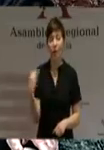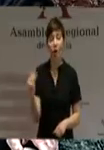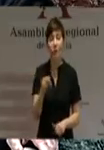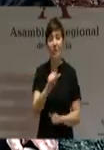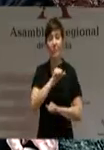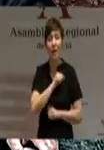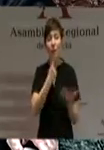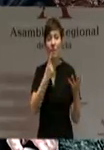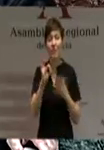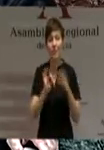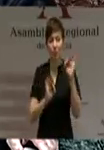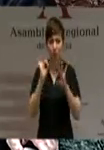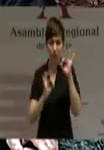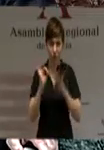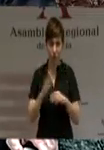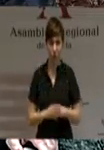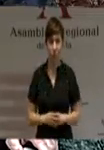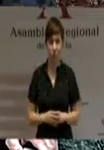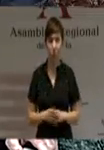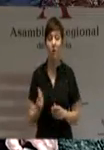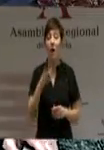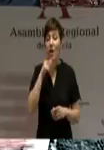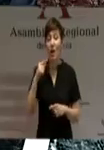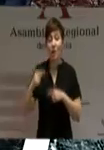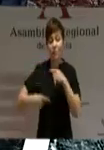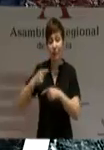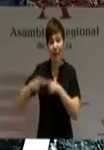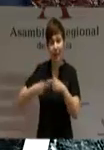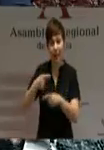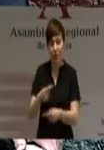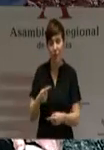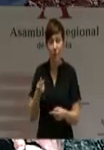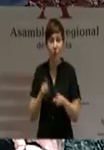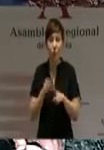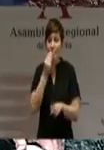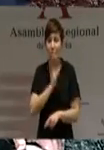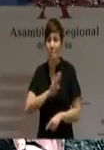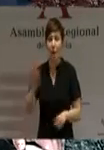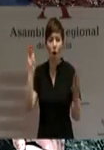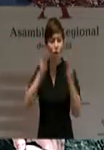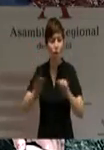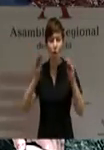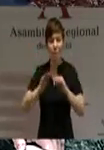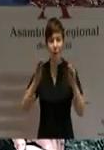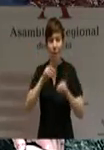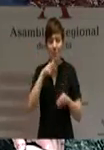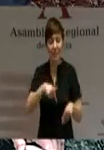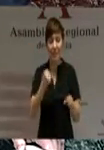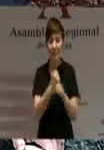el 60%. La mejor generación preparada de la democracia tiene que emigrar a otros países de la Unión